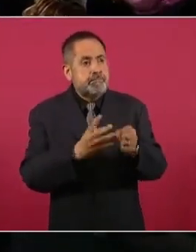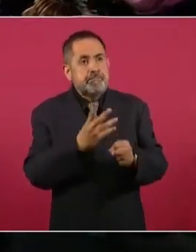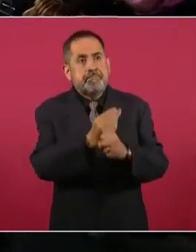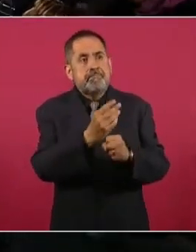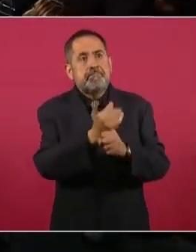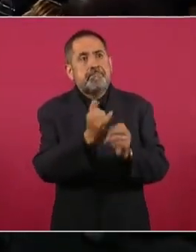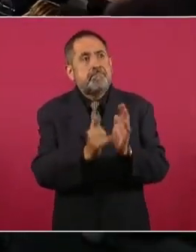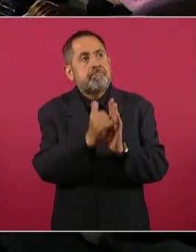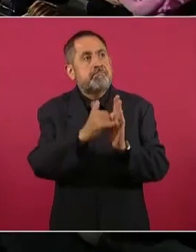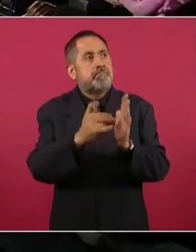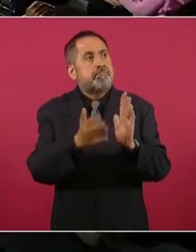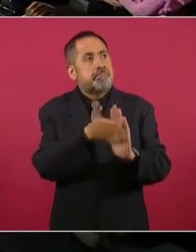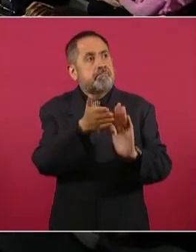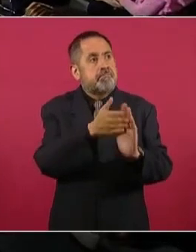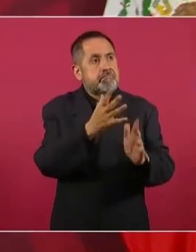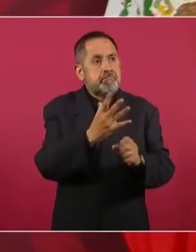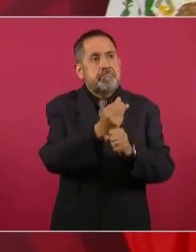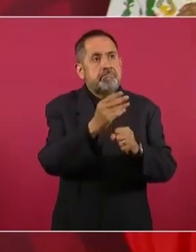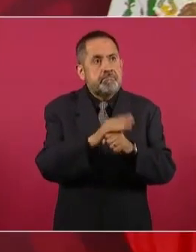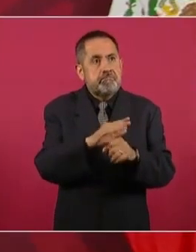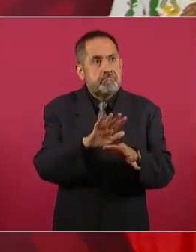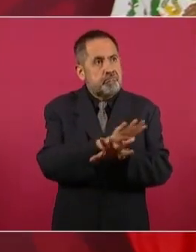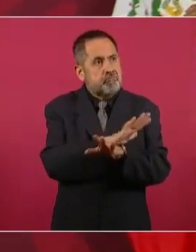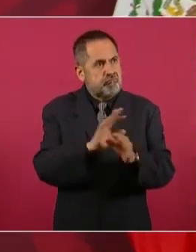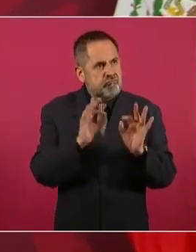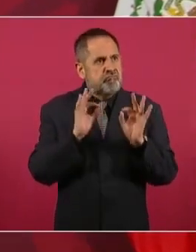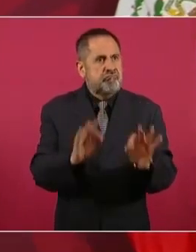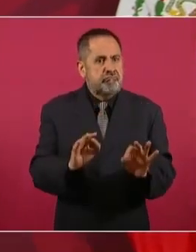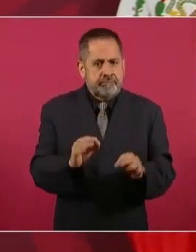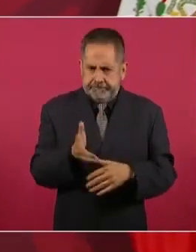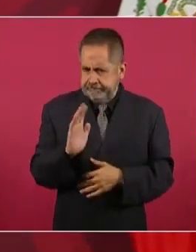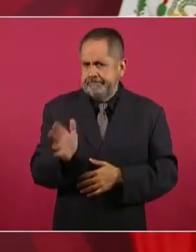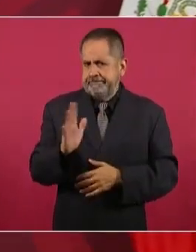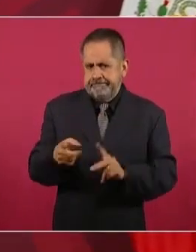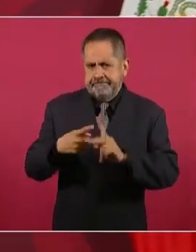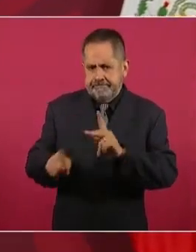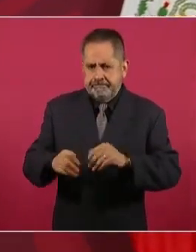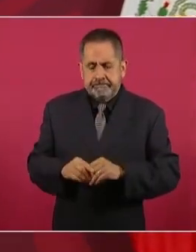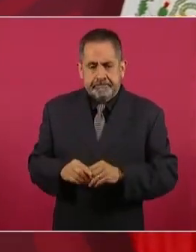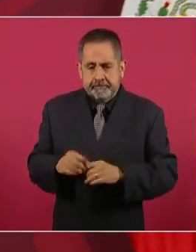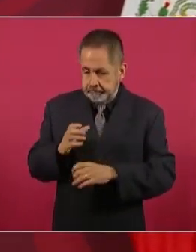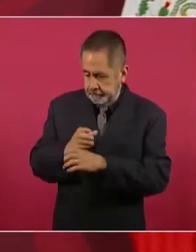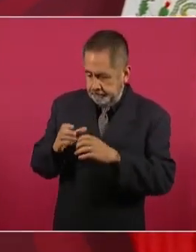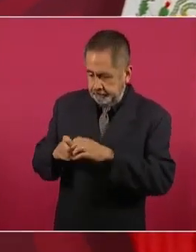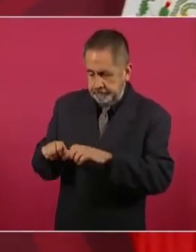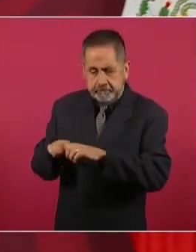hospitales, eso ya lo estamos haciendo. El equipamiento,